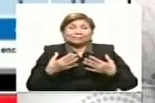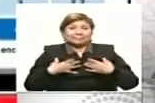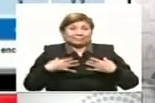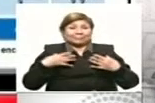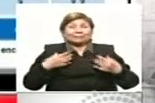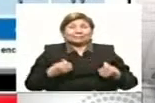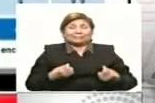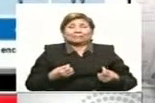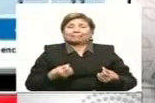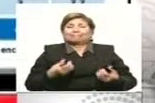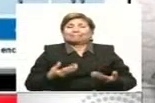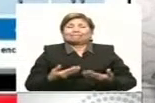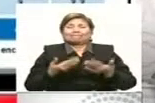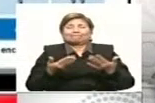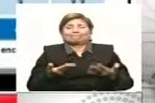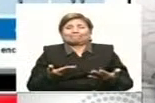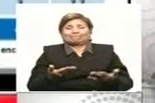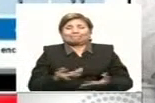salud